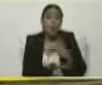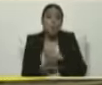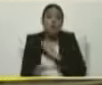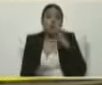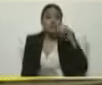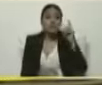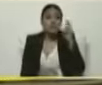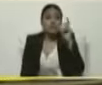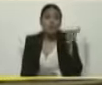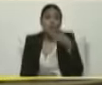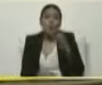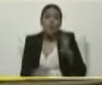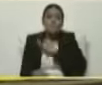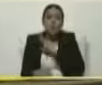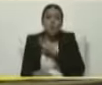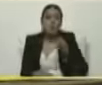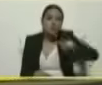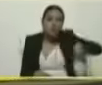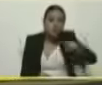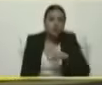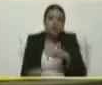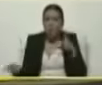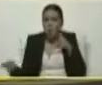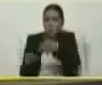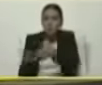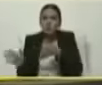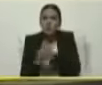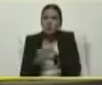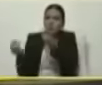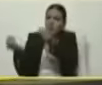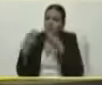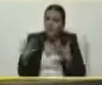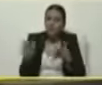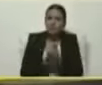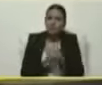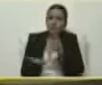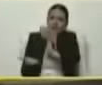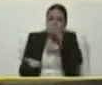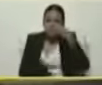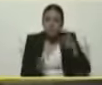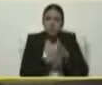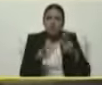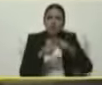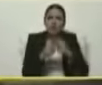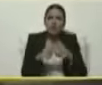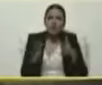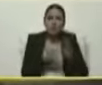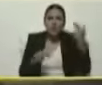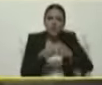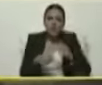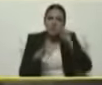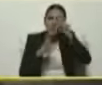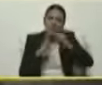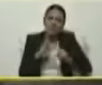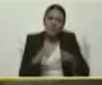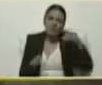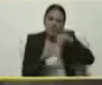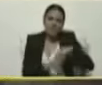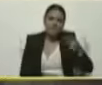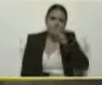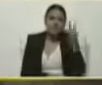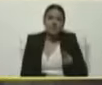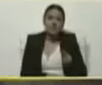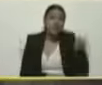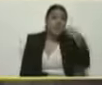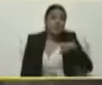país. Nos cortaron el suministro de insumos, de repuestos y de gasolina para que se pararan las